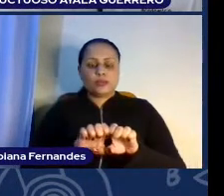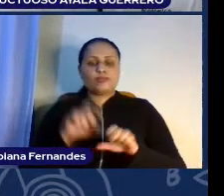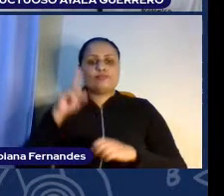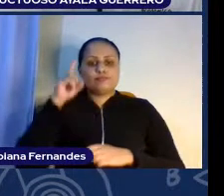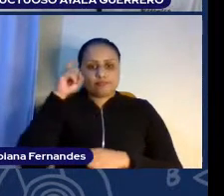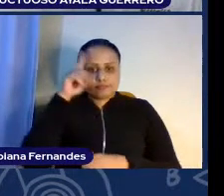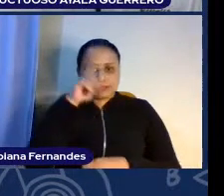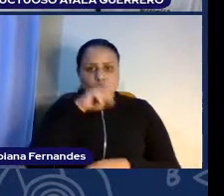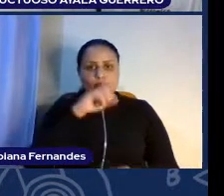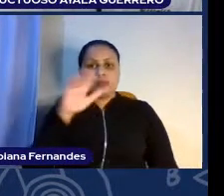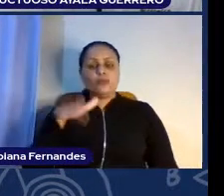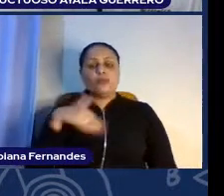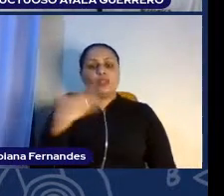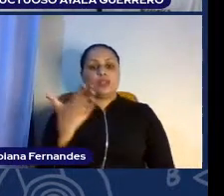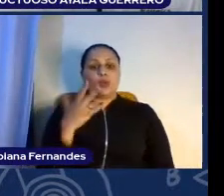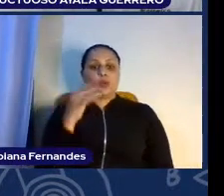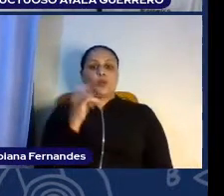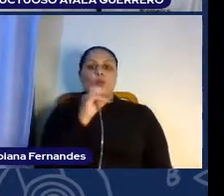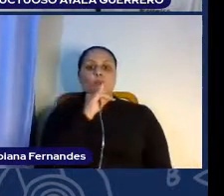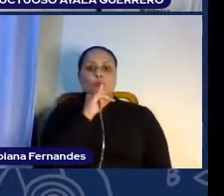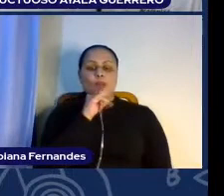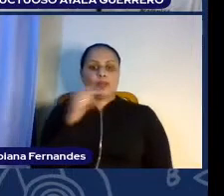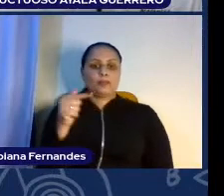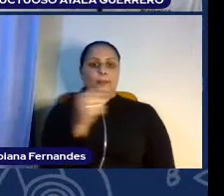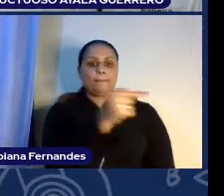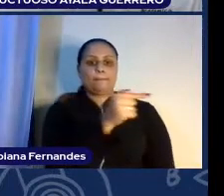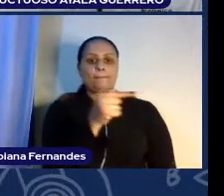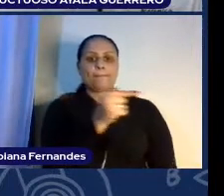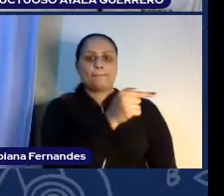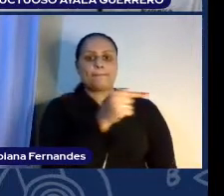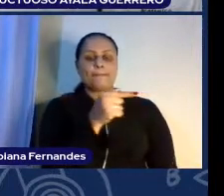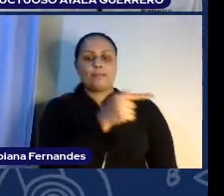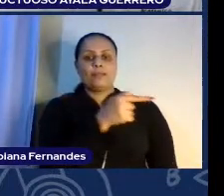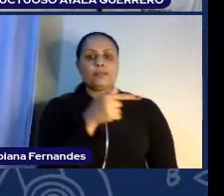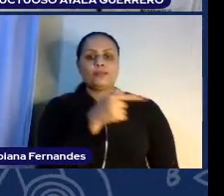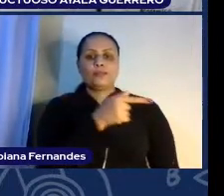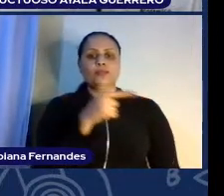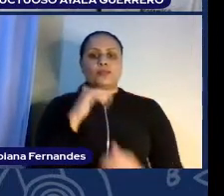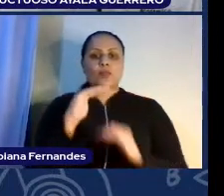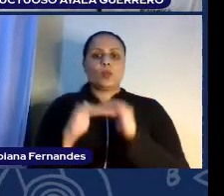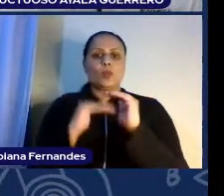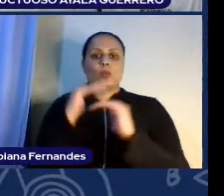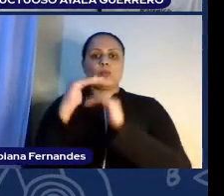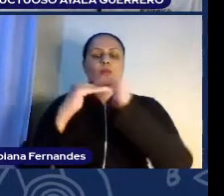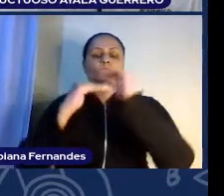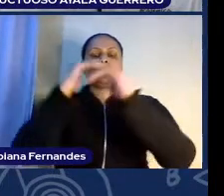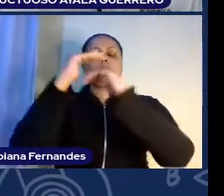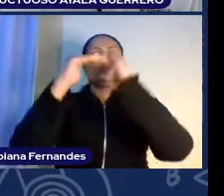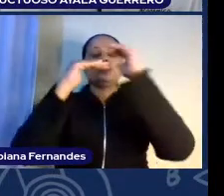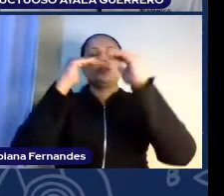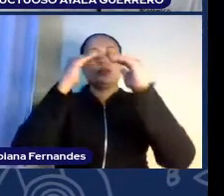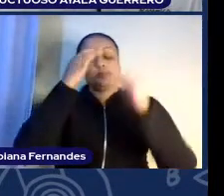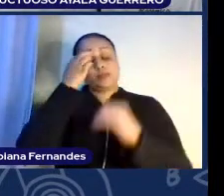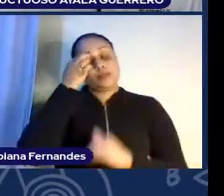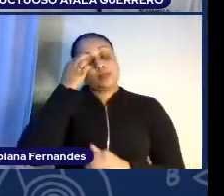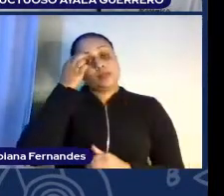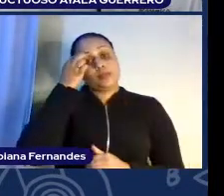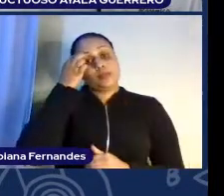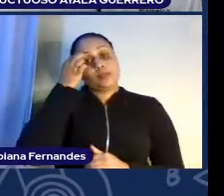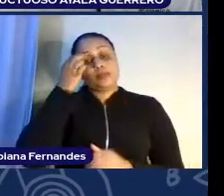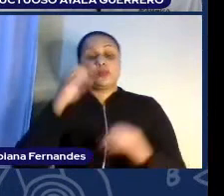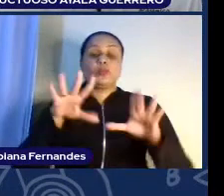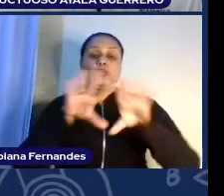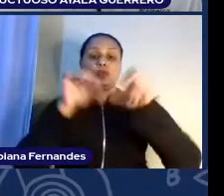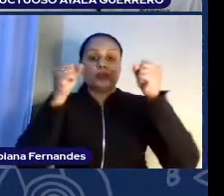Aquí pueden ver en pantalla el proceso de la neurogénesis del sistema